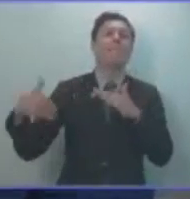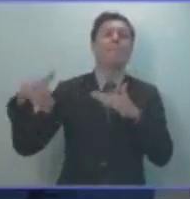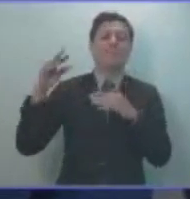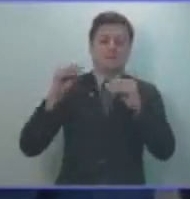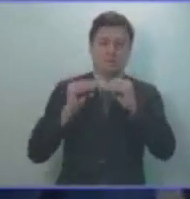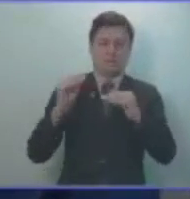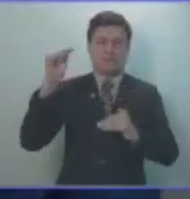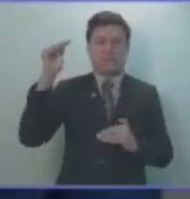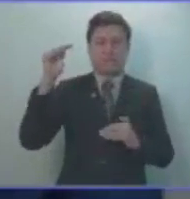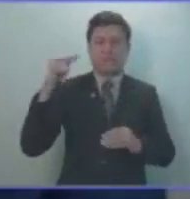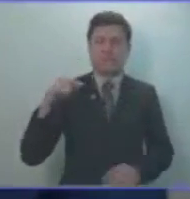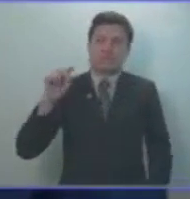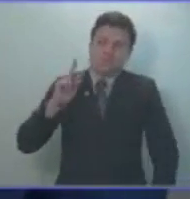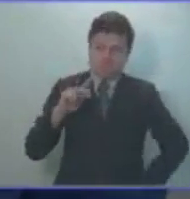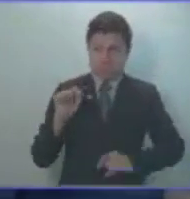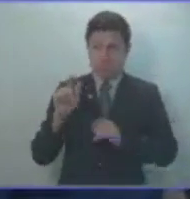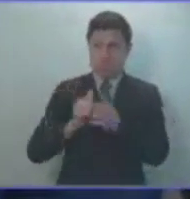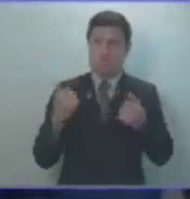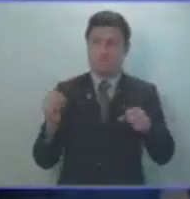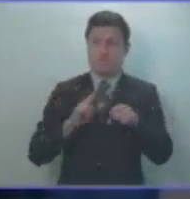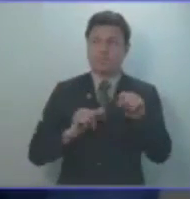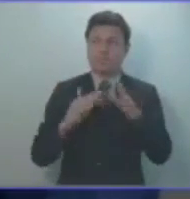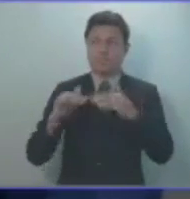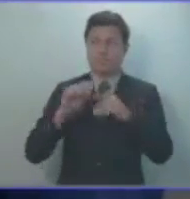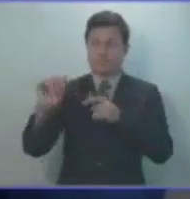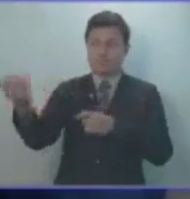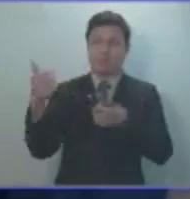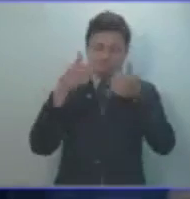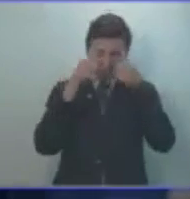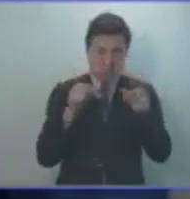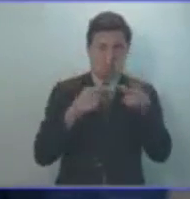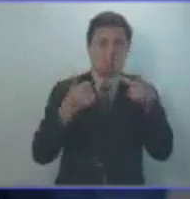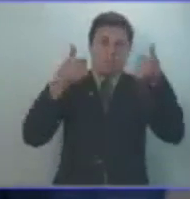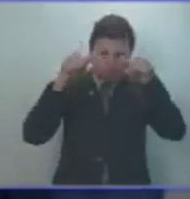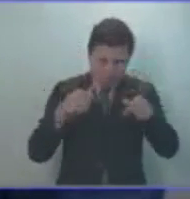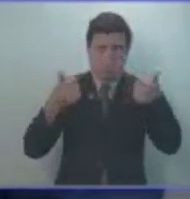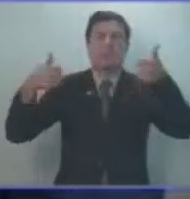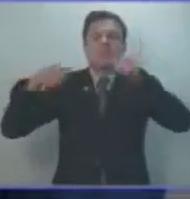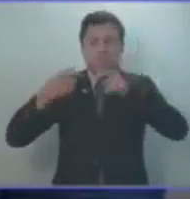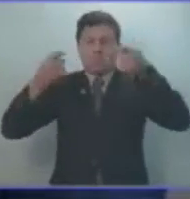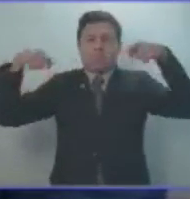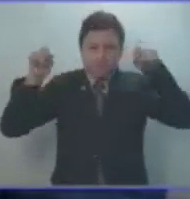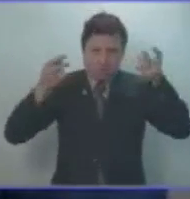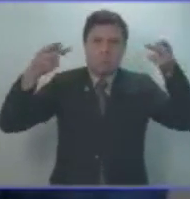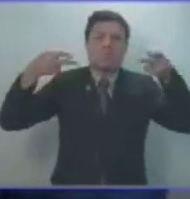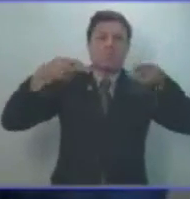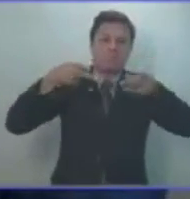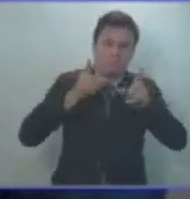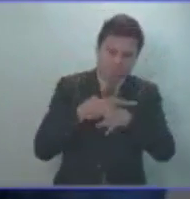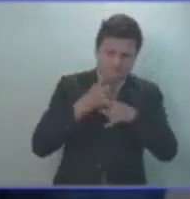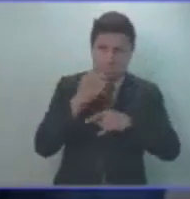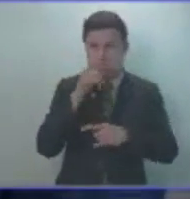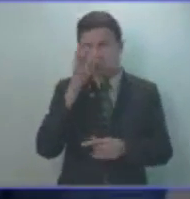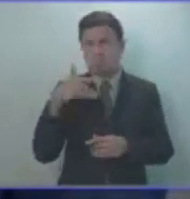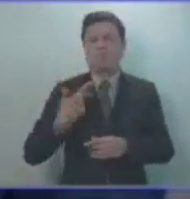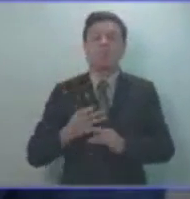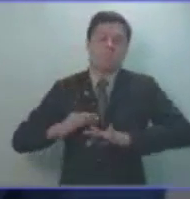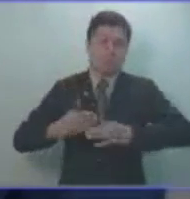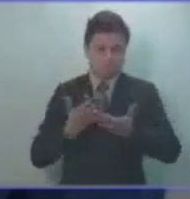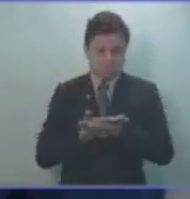heredados. Esos 2 millones de exceso de lo aprobado, reaprobado o modificado en febrero es lo que hemos tratado